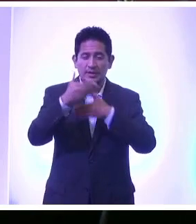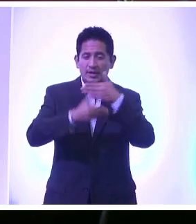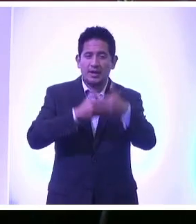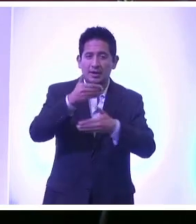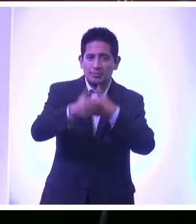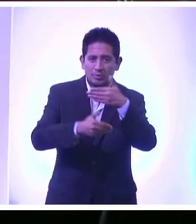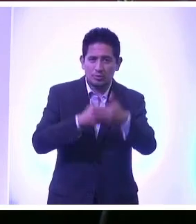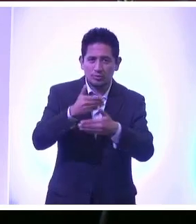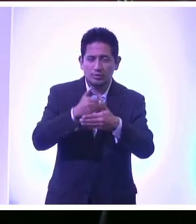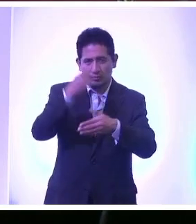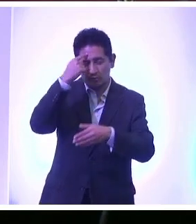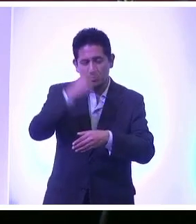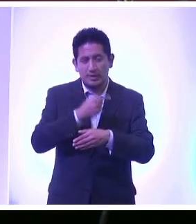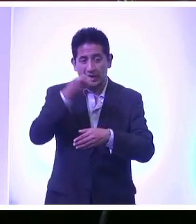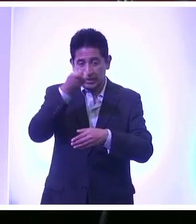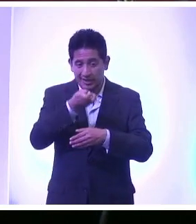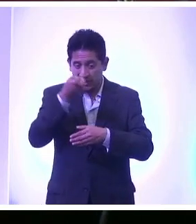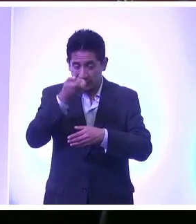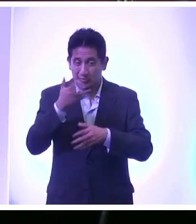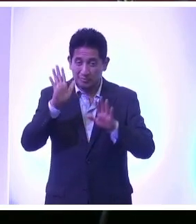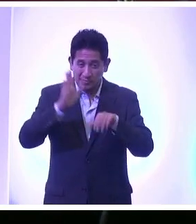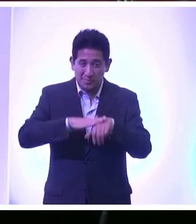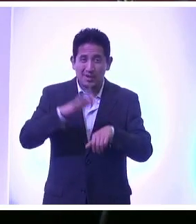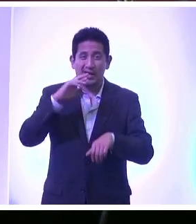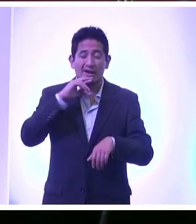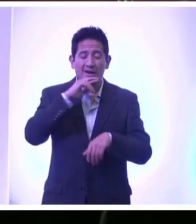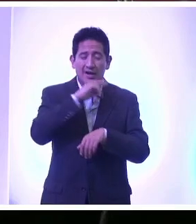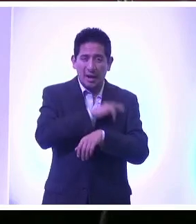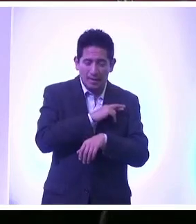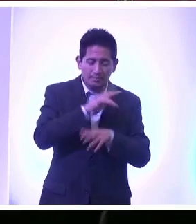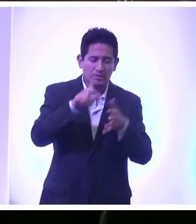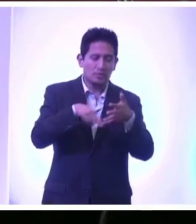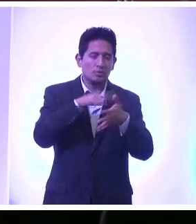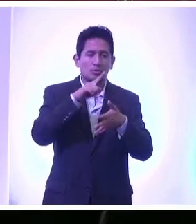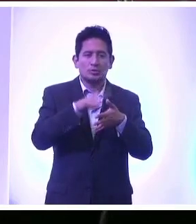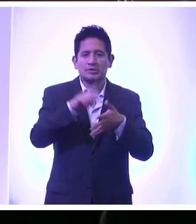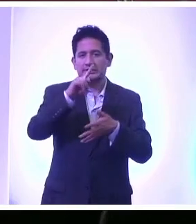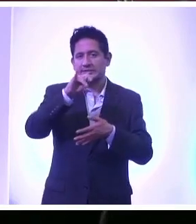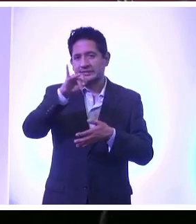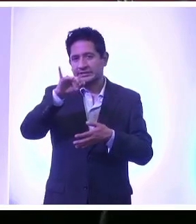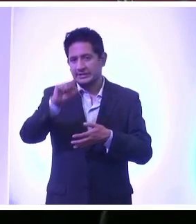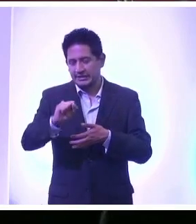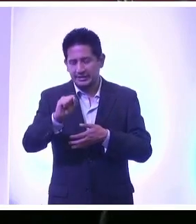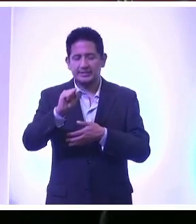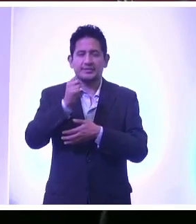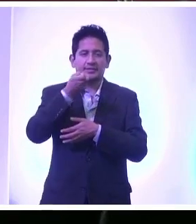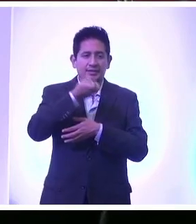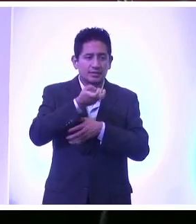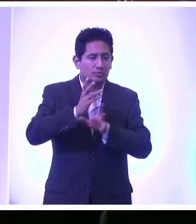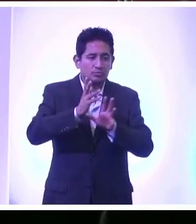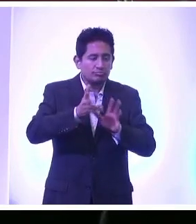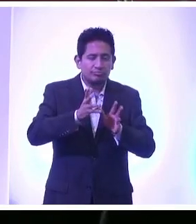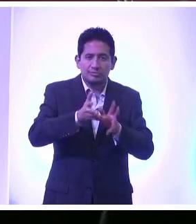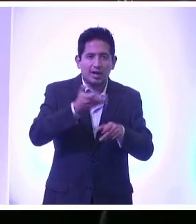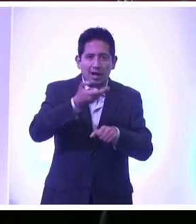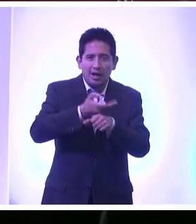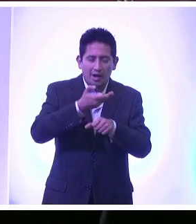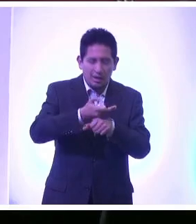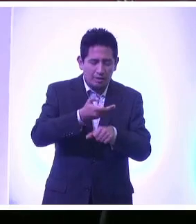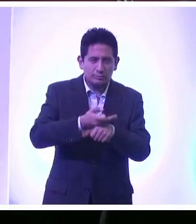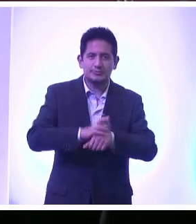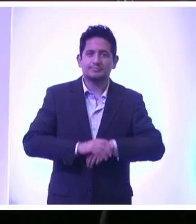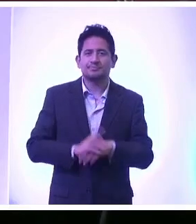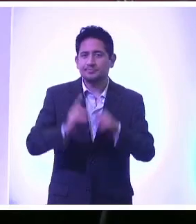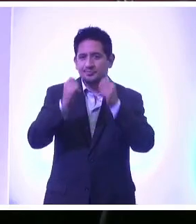más ágiles y también Hablamos de tecnologías emergentes que que ya están aquí que cualquiera cualquier